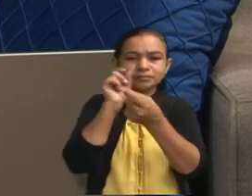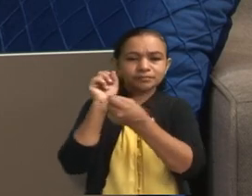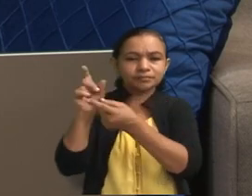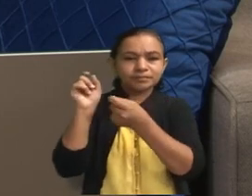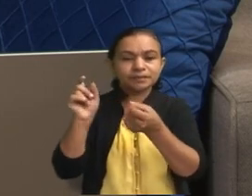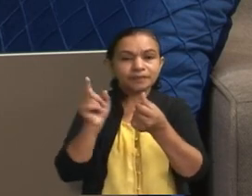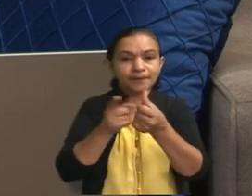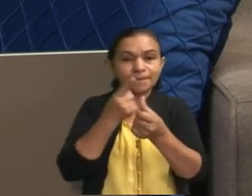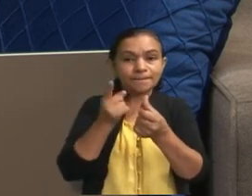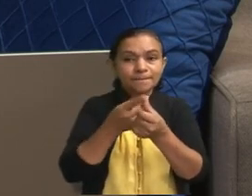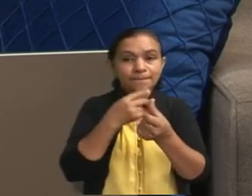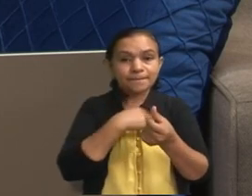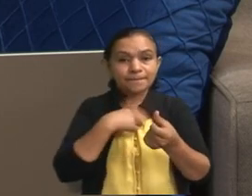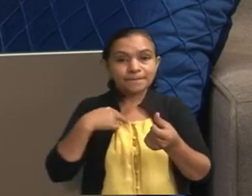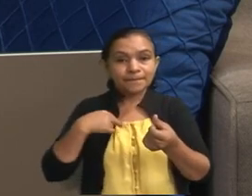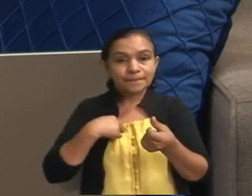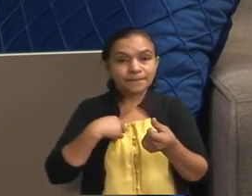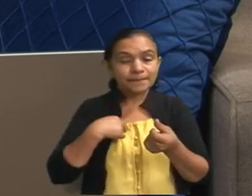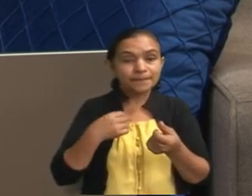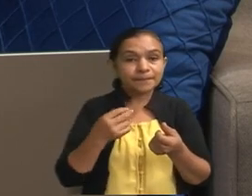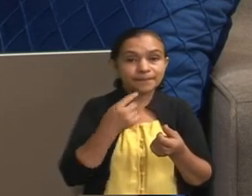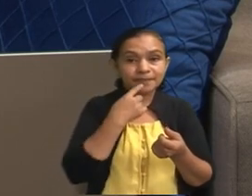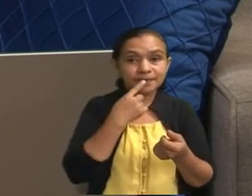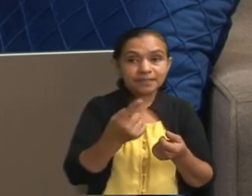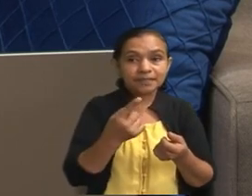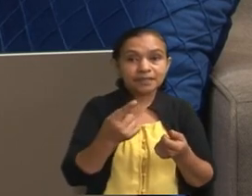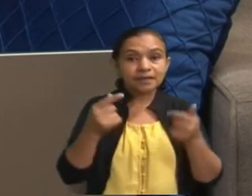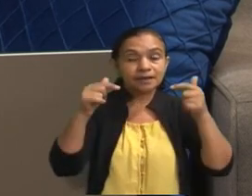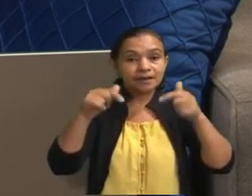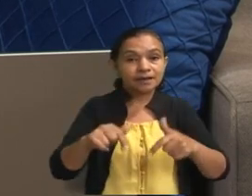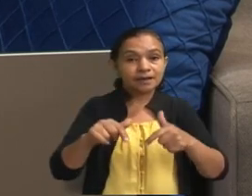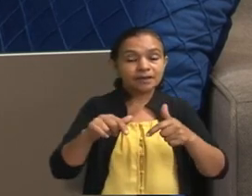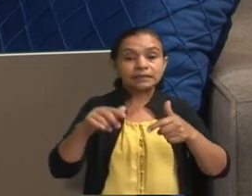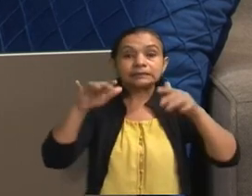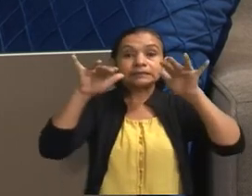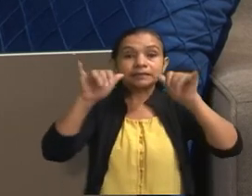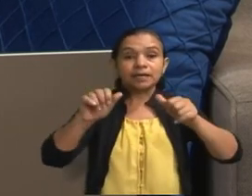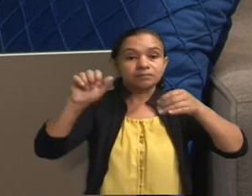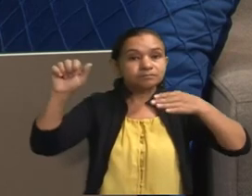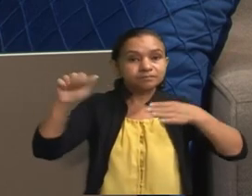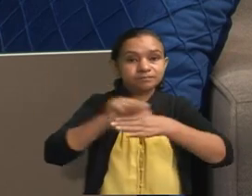primero va solamente a decir, ok, ahora comienza el simulacro.